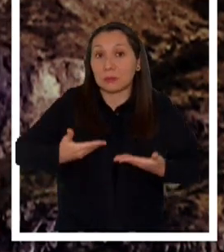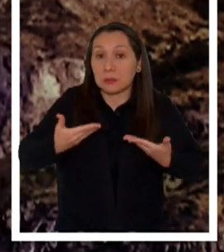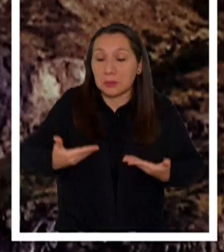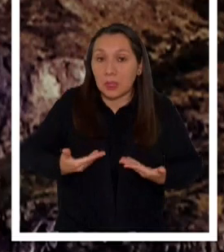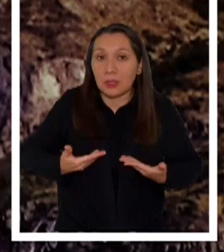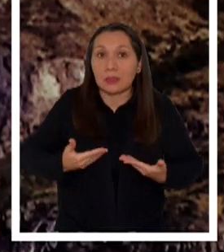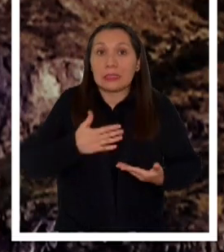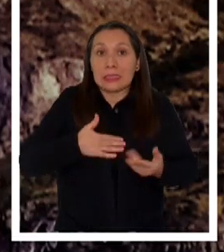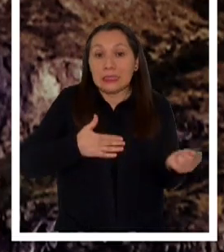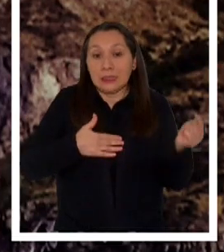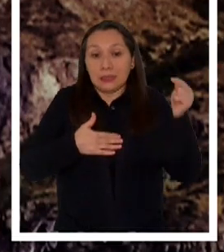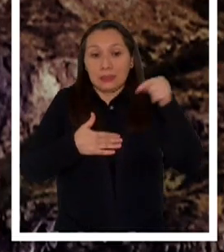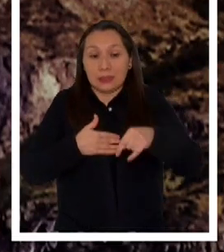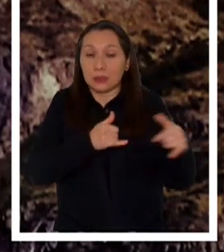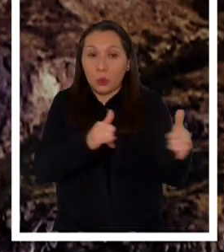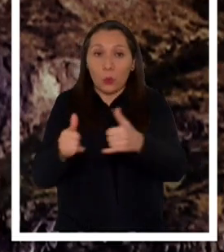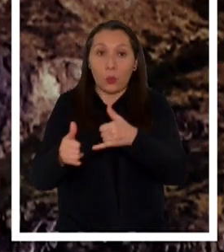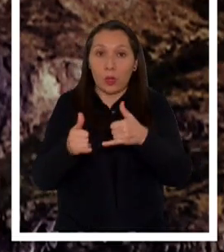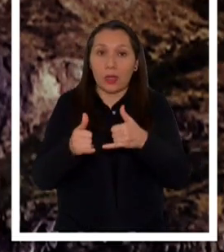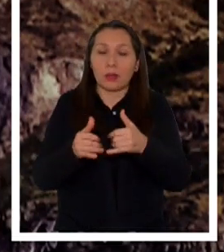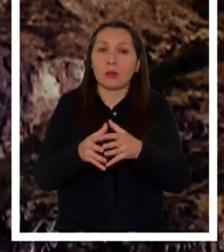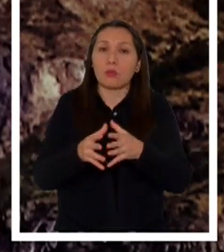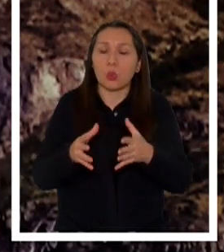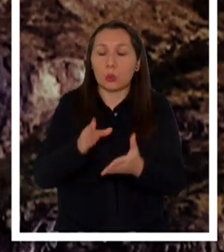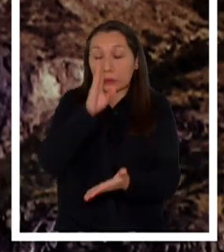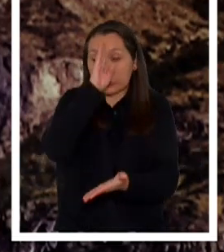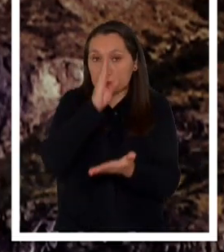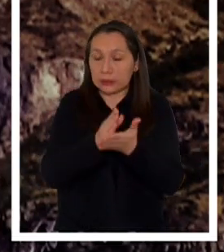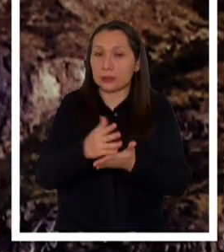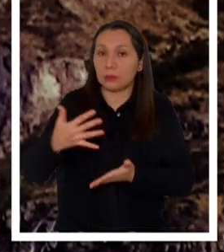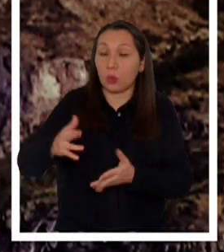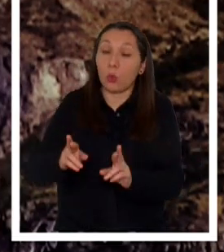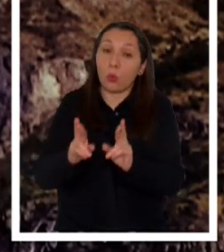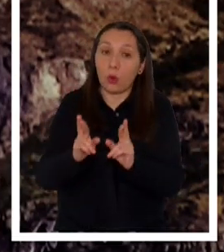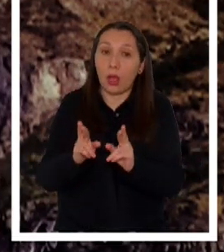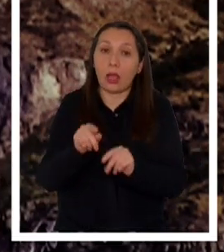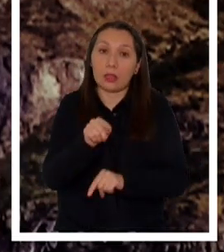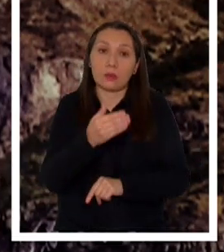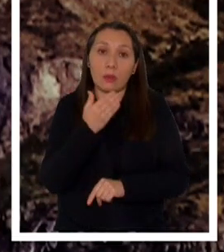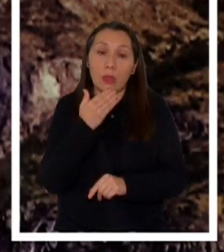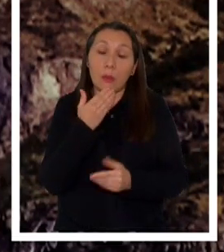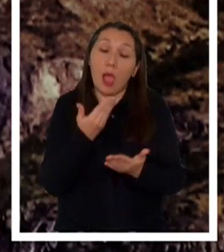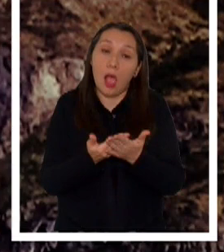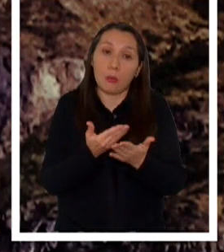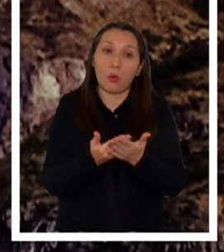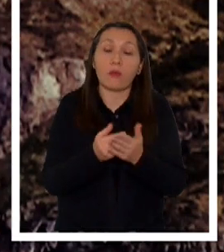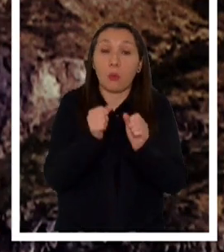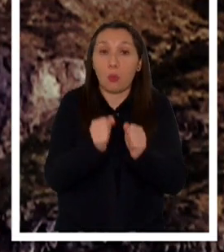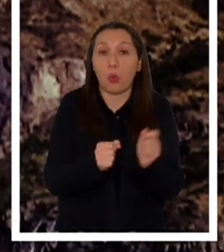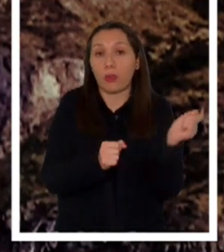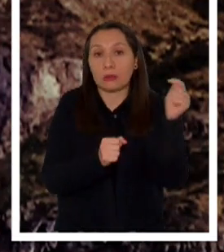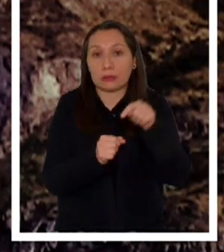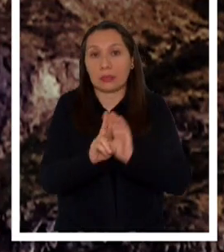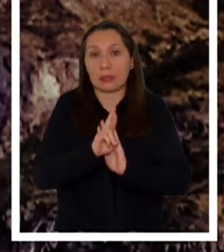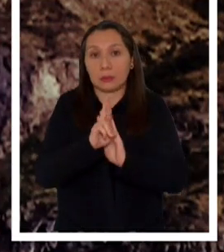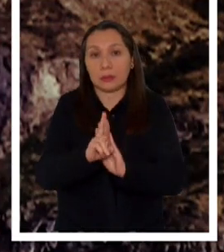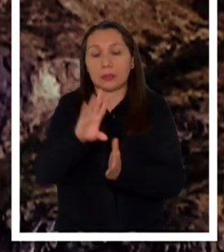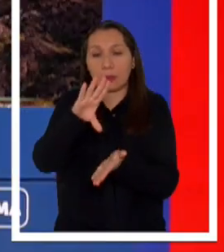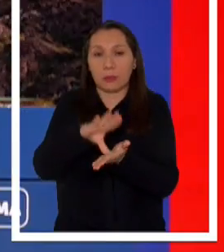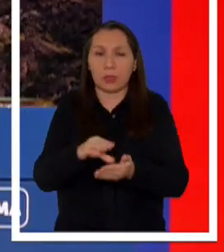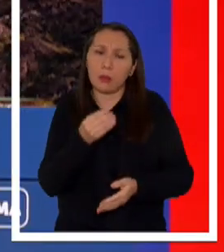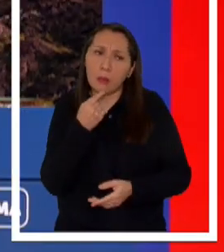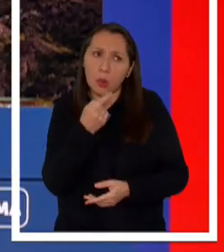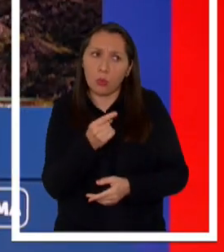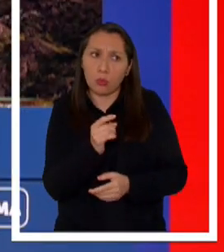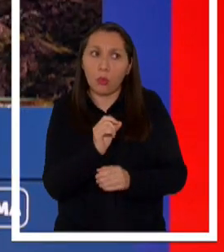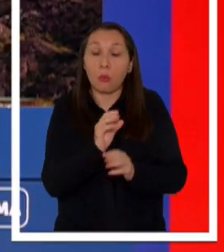de estar en estos juegos va a ser muy determinante y Esperamos que eso también juegue a favor de que ellos puedan representar a nuestro país pero